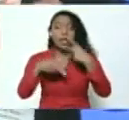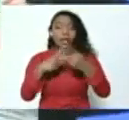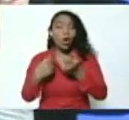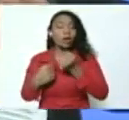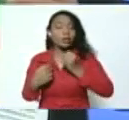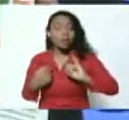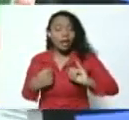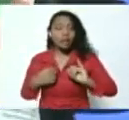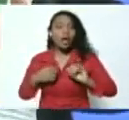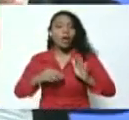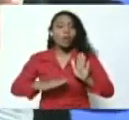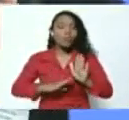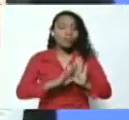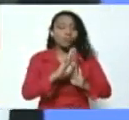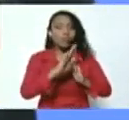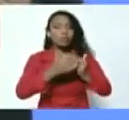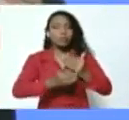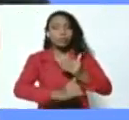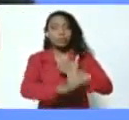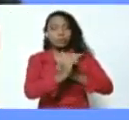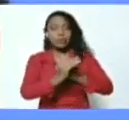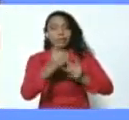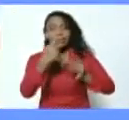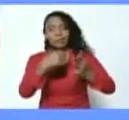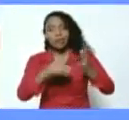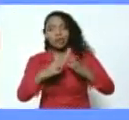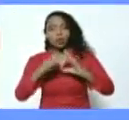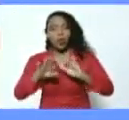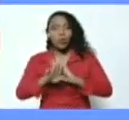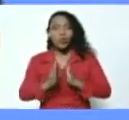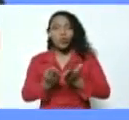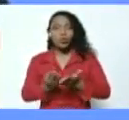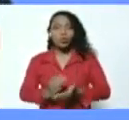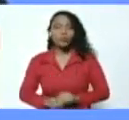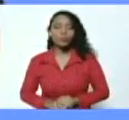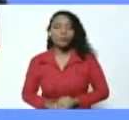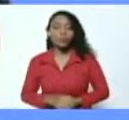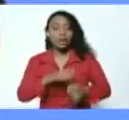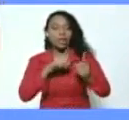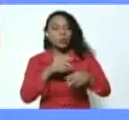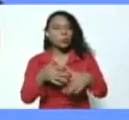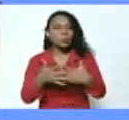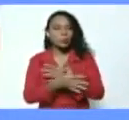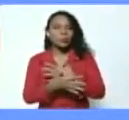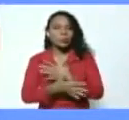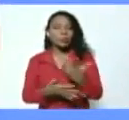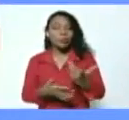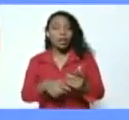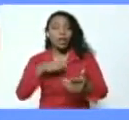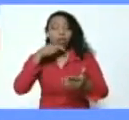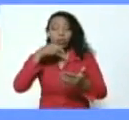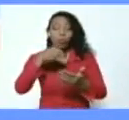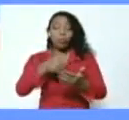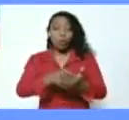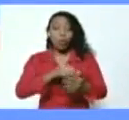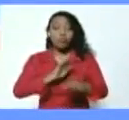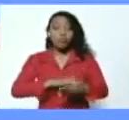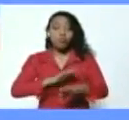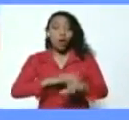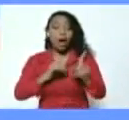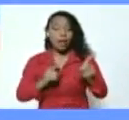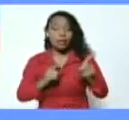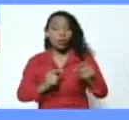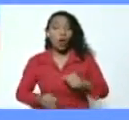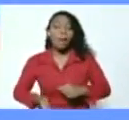izquierda, progresistas, etcétera, de todo el mundo. Eso hay que mencionarlo porque es